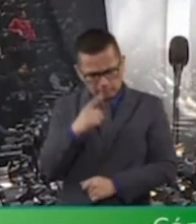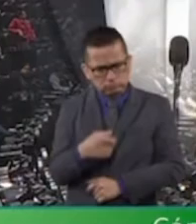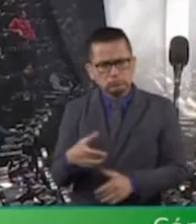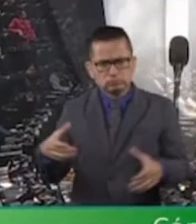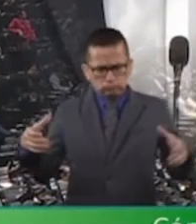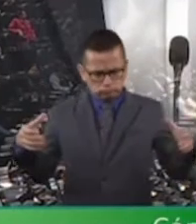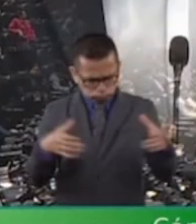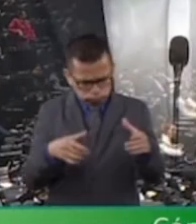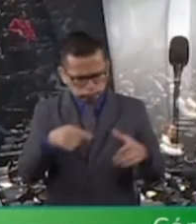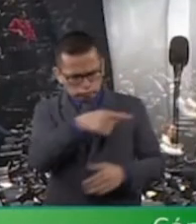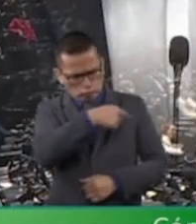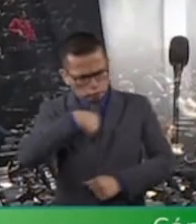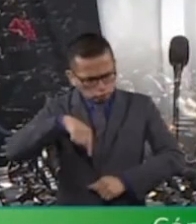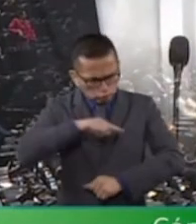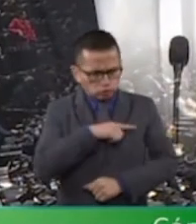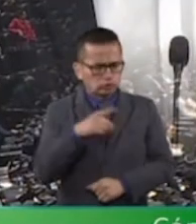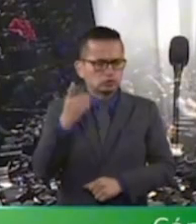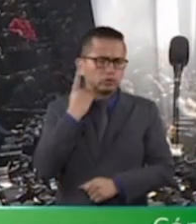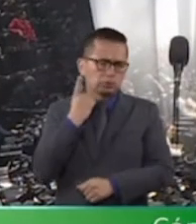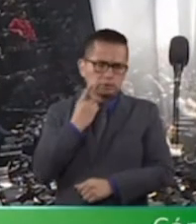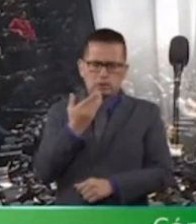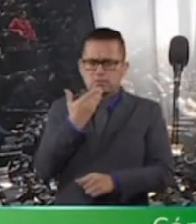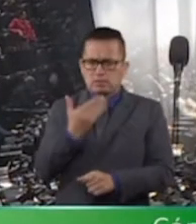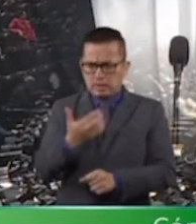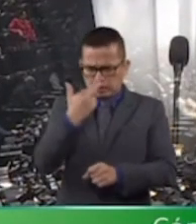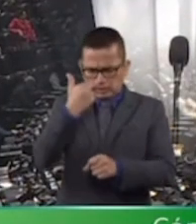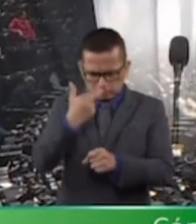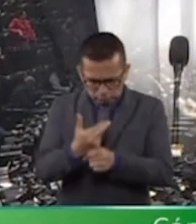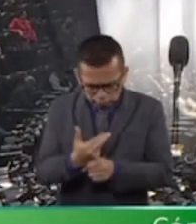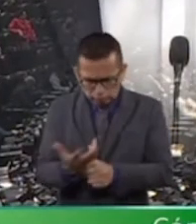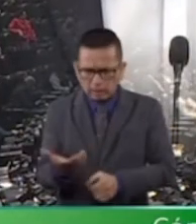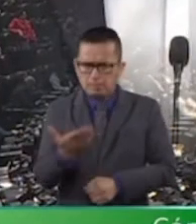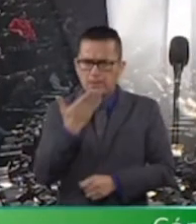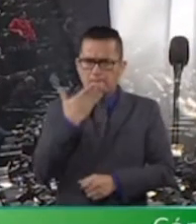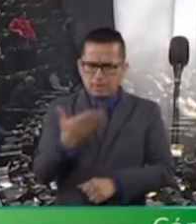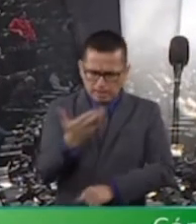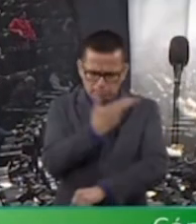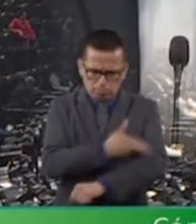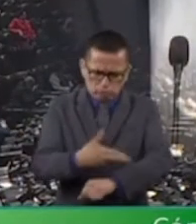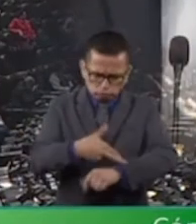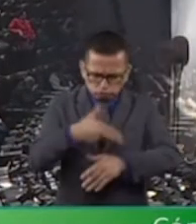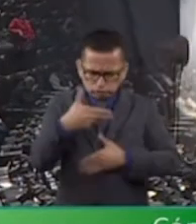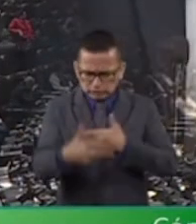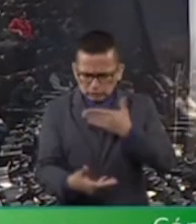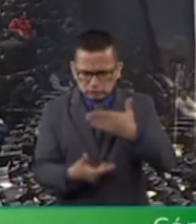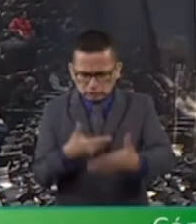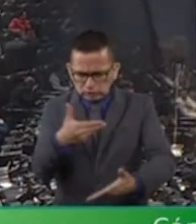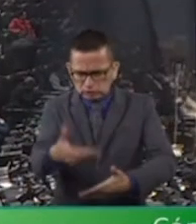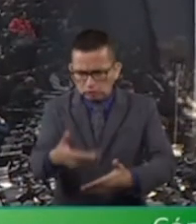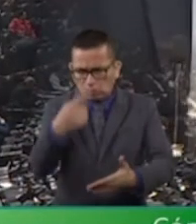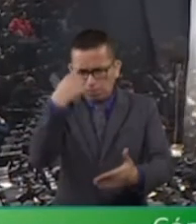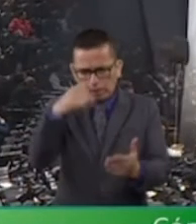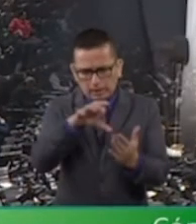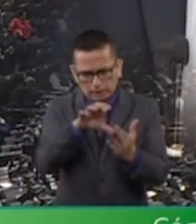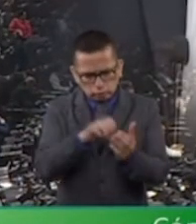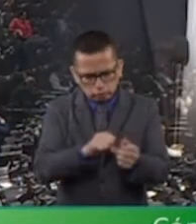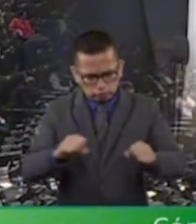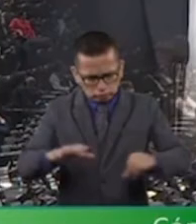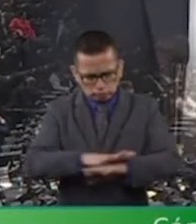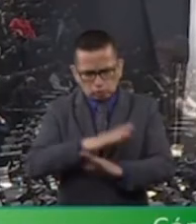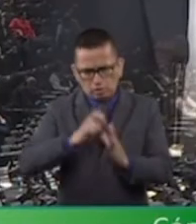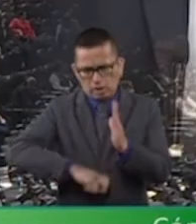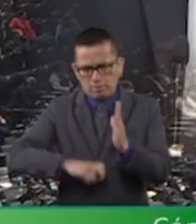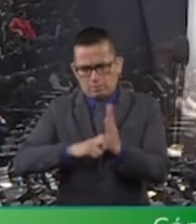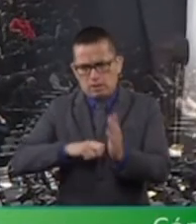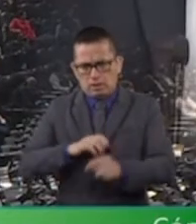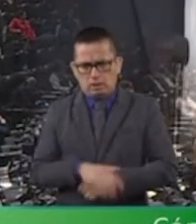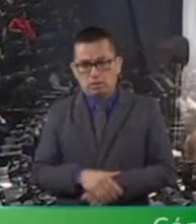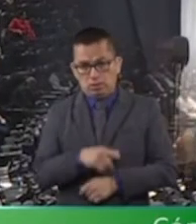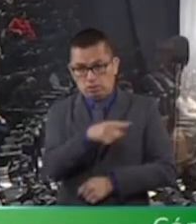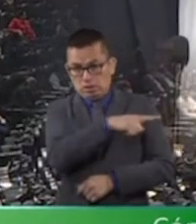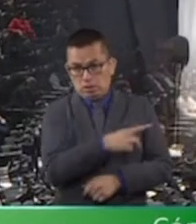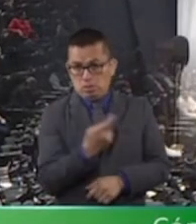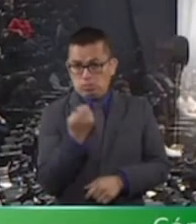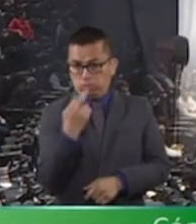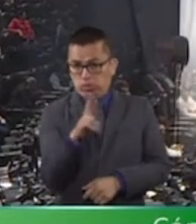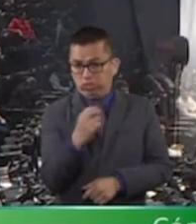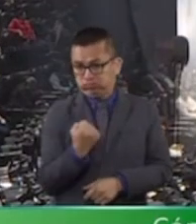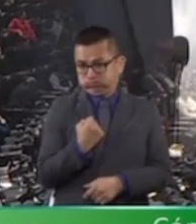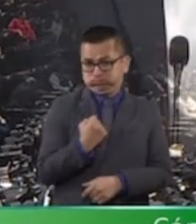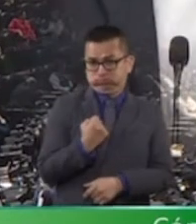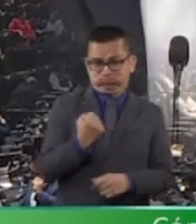con responsabilidad en procedimientos de reforma constitucional, pero no con un poder ilimitado